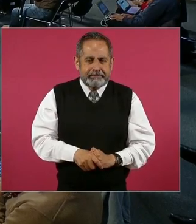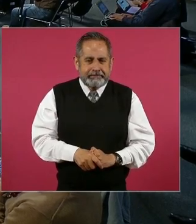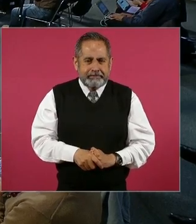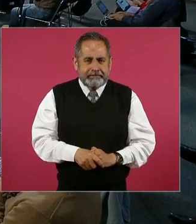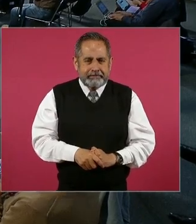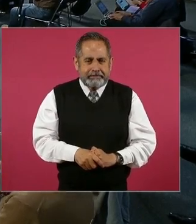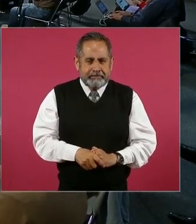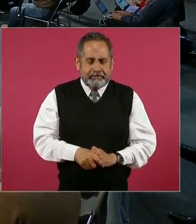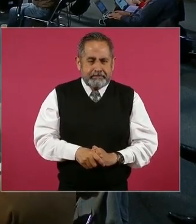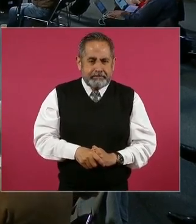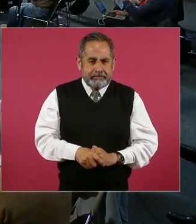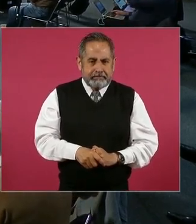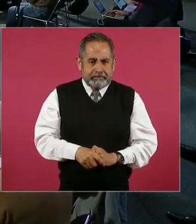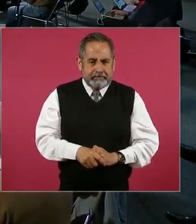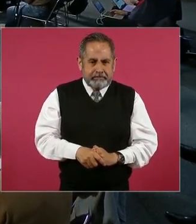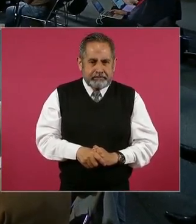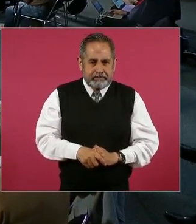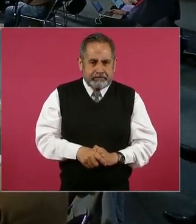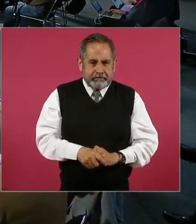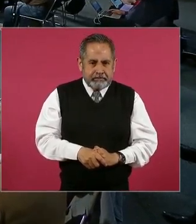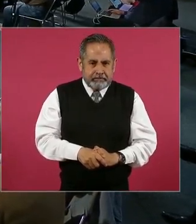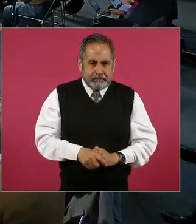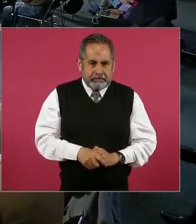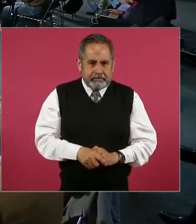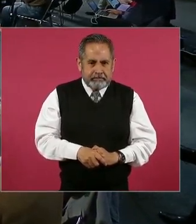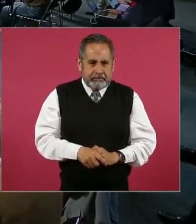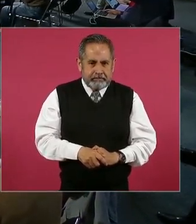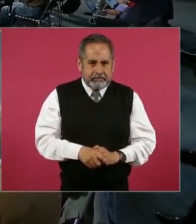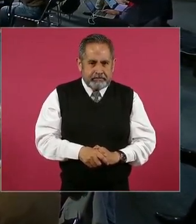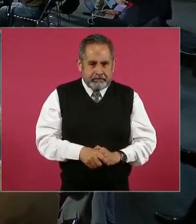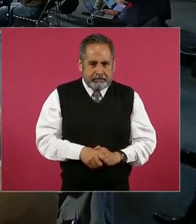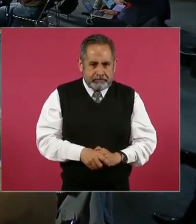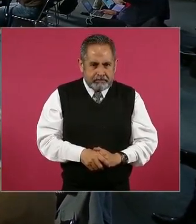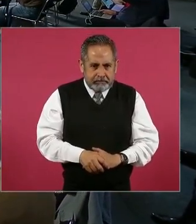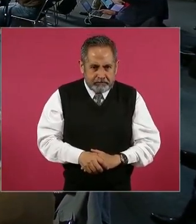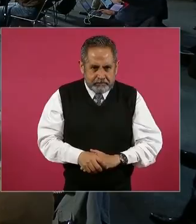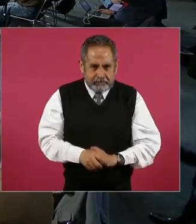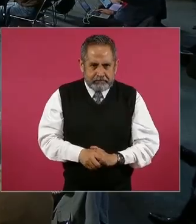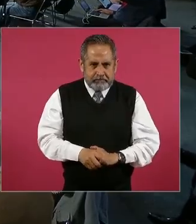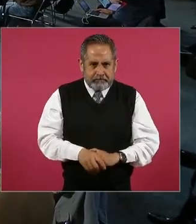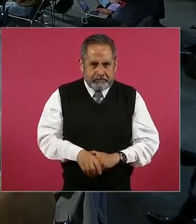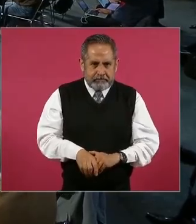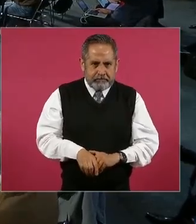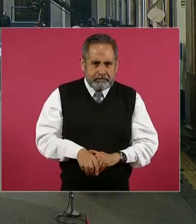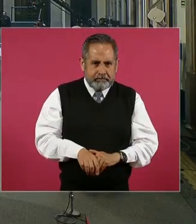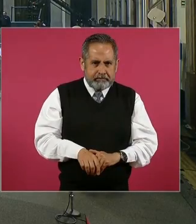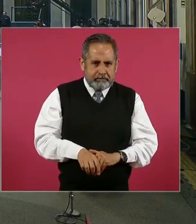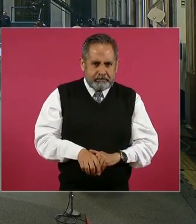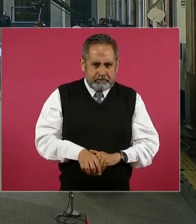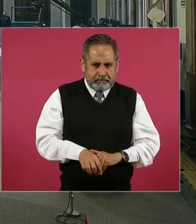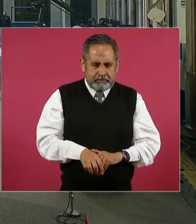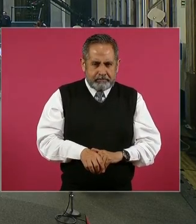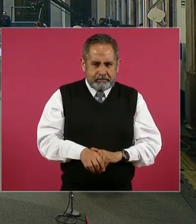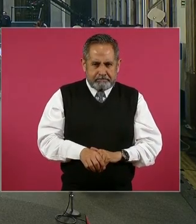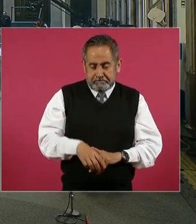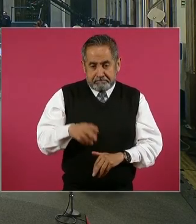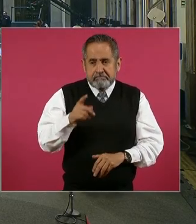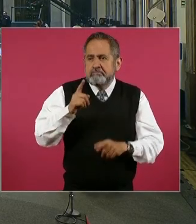aquí no sé quién va Eh pues